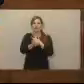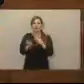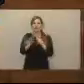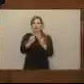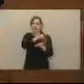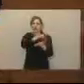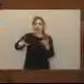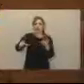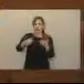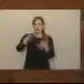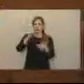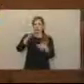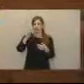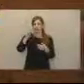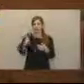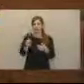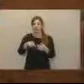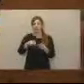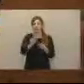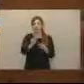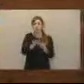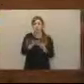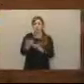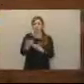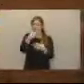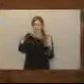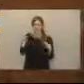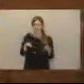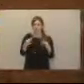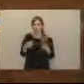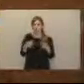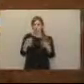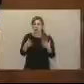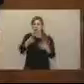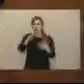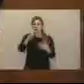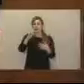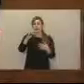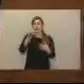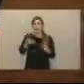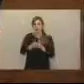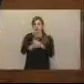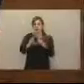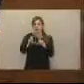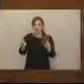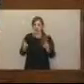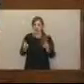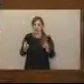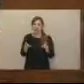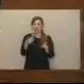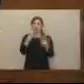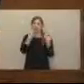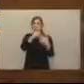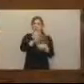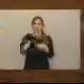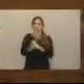y extinción del GIPA. Y las motivaciones de esta petición son muy sencillas. Mira, el GIPA es una empresa que cuenta con 9